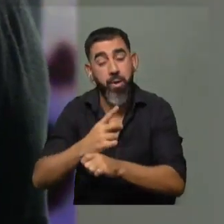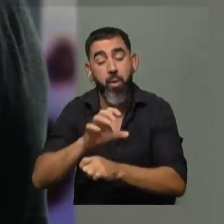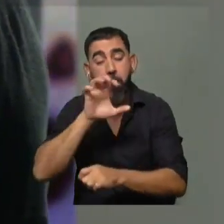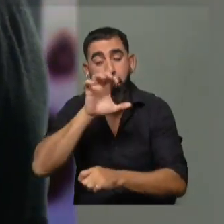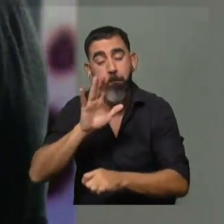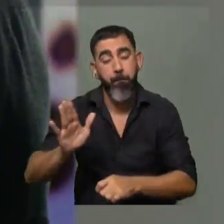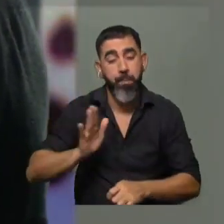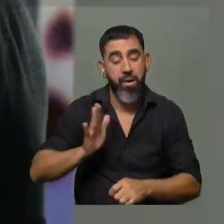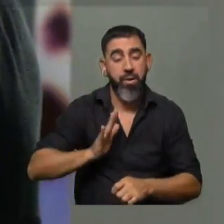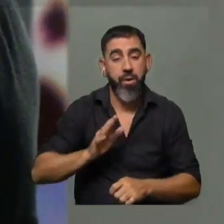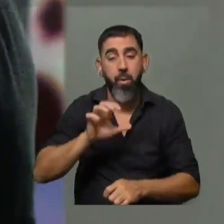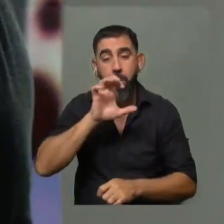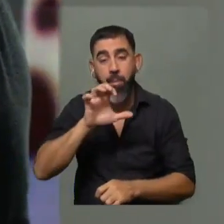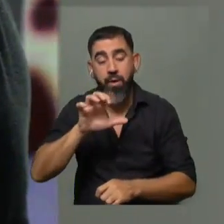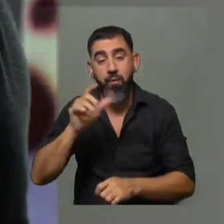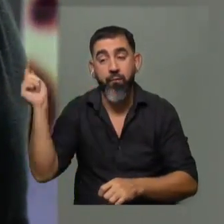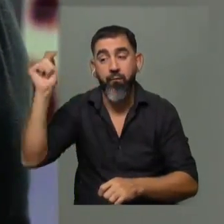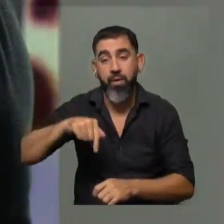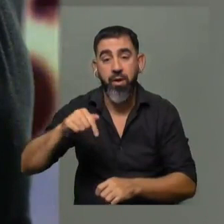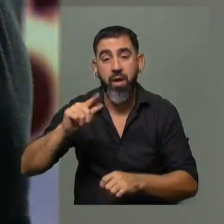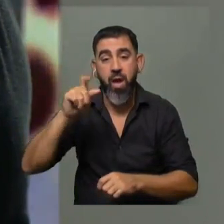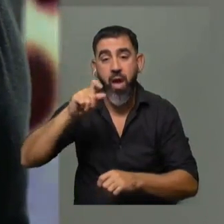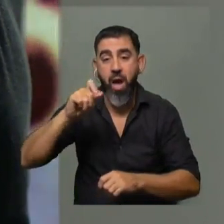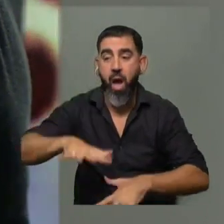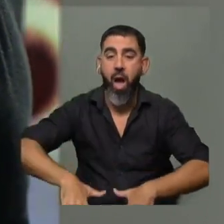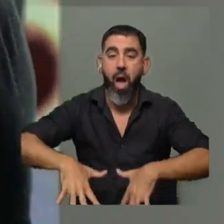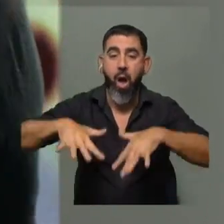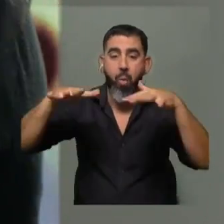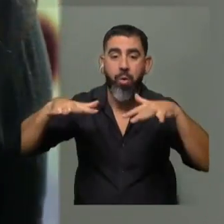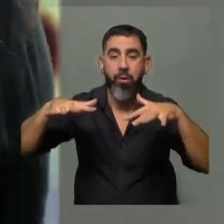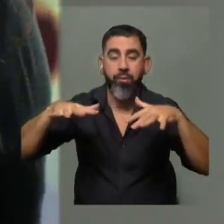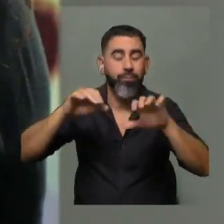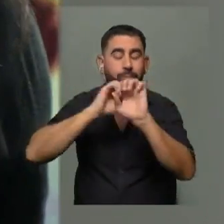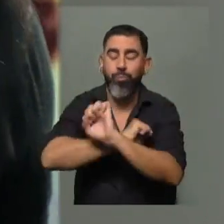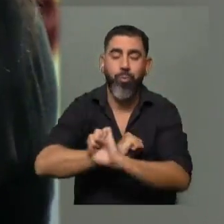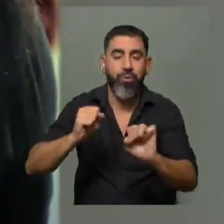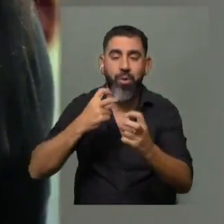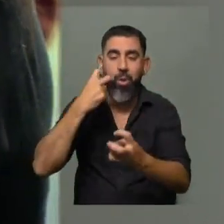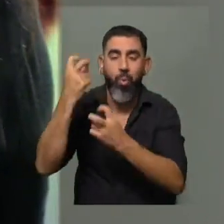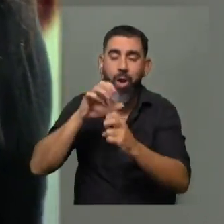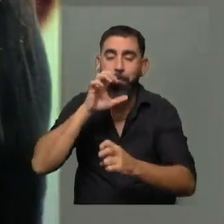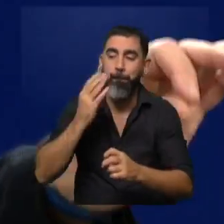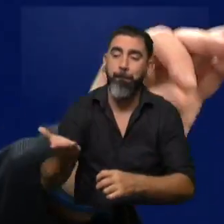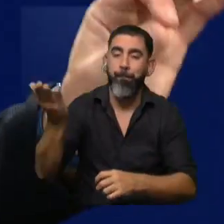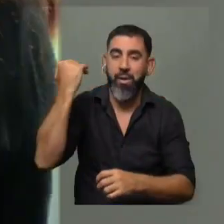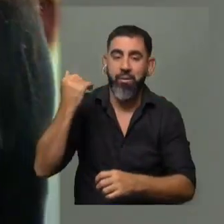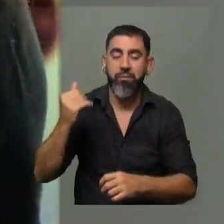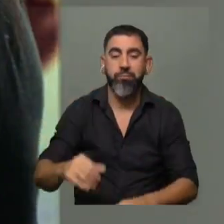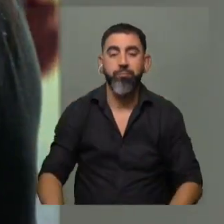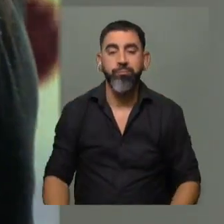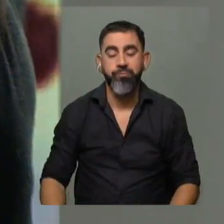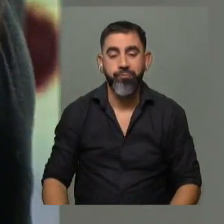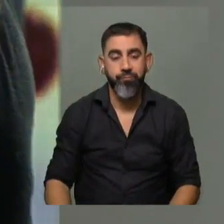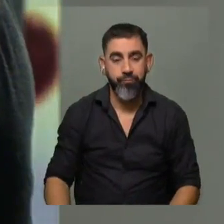hace mención Dinora, era una perrita que había venido con una inundación. Entonces uno no podía rastrear los antecedentes de esa perra. Claro, cuando decís venido, estamos